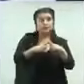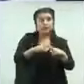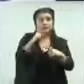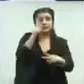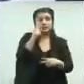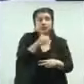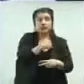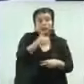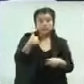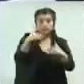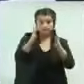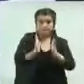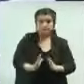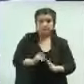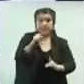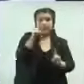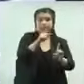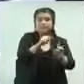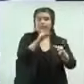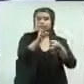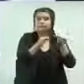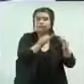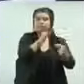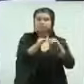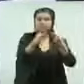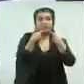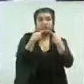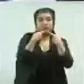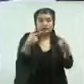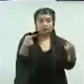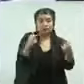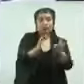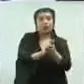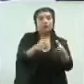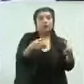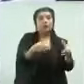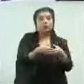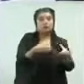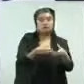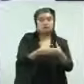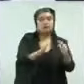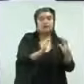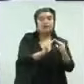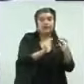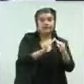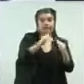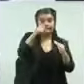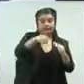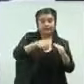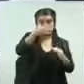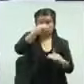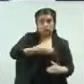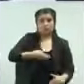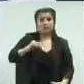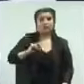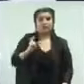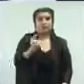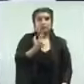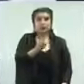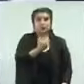ministro, esta intervención anunciándole que como Comisión de Vivienda de este honorable